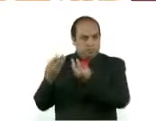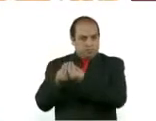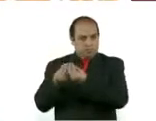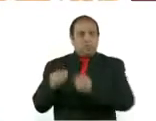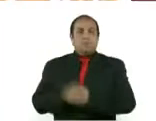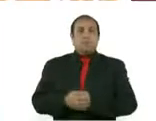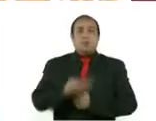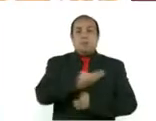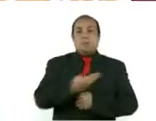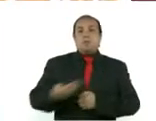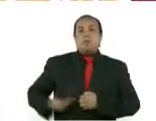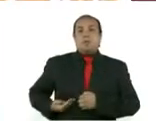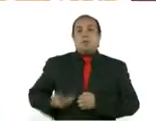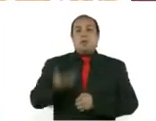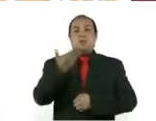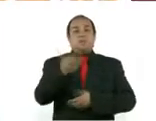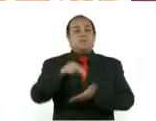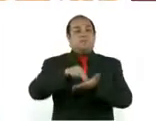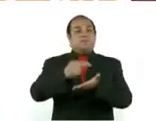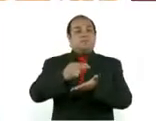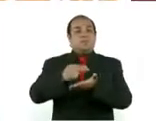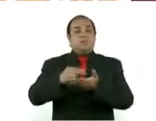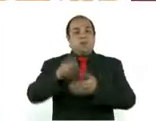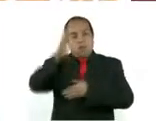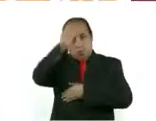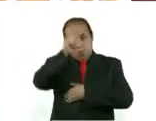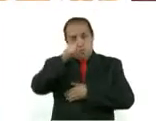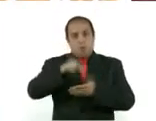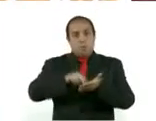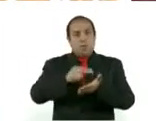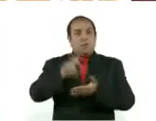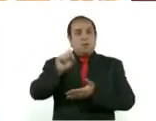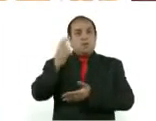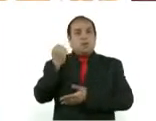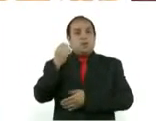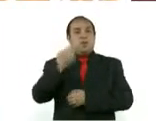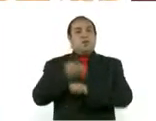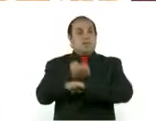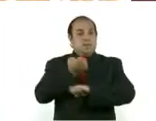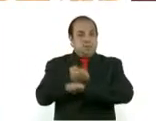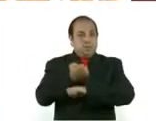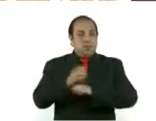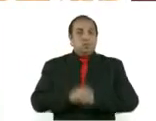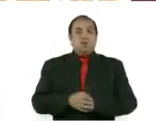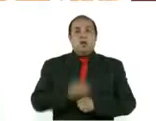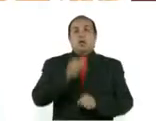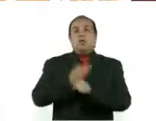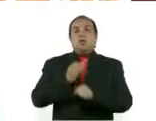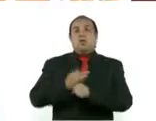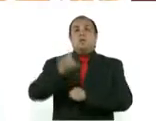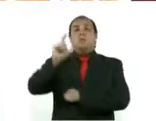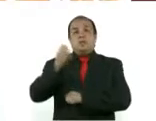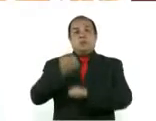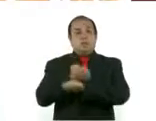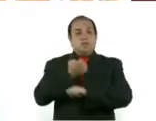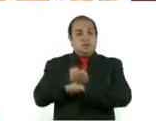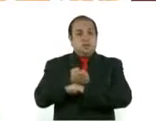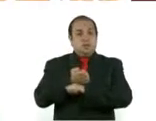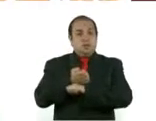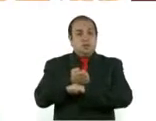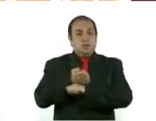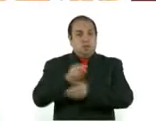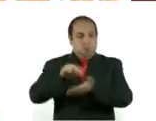firma de este convenio. Firmaron 29 estados de 32 y al momento 20 estados de los 20.